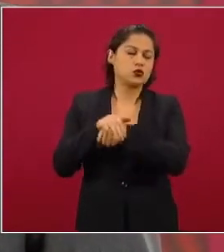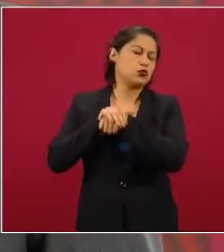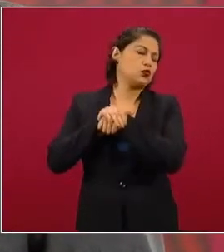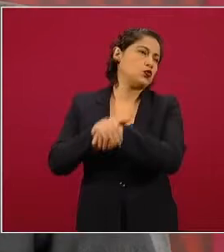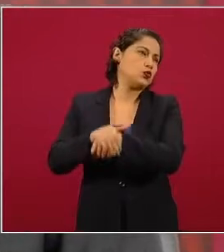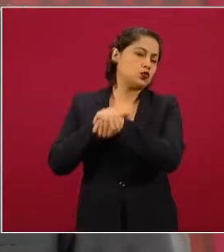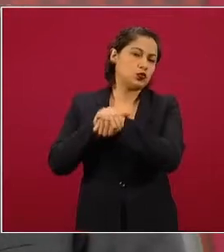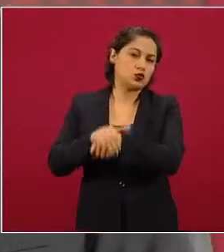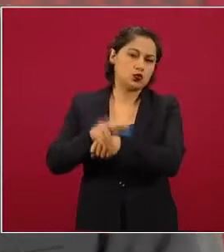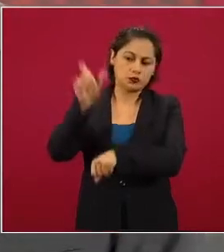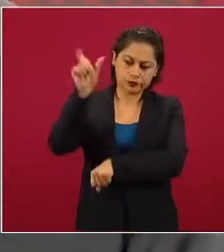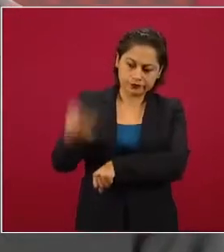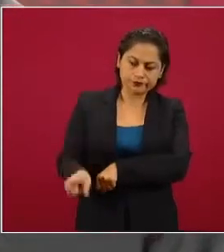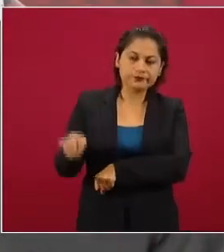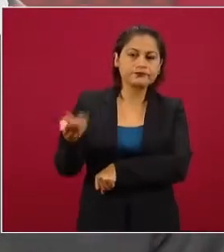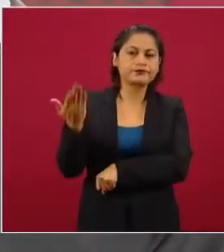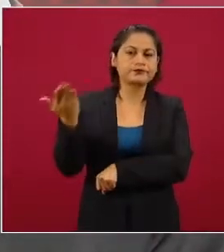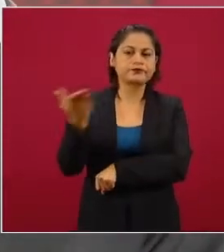un hombre